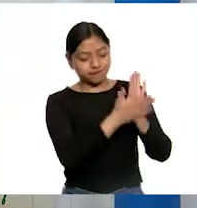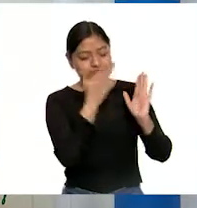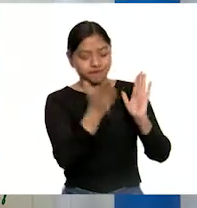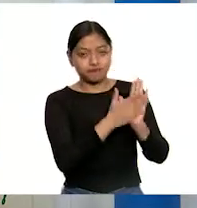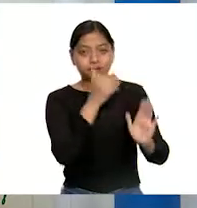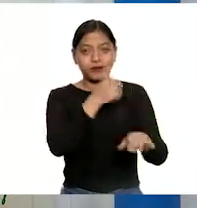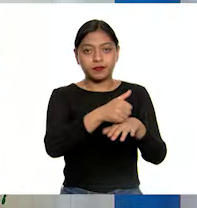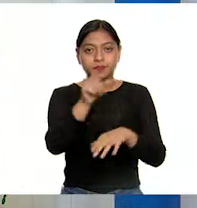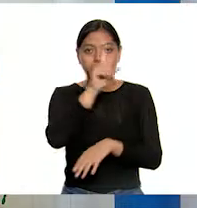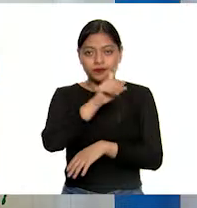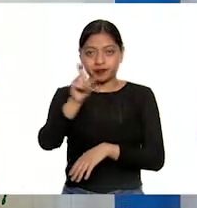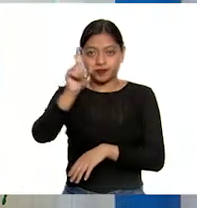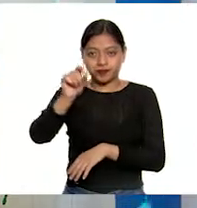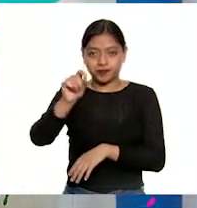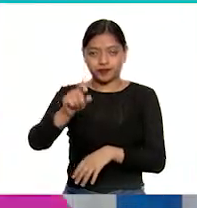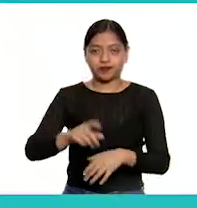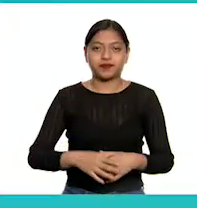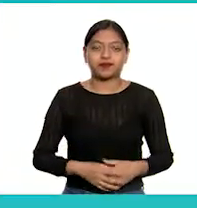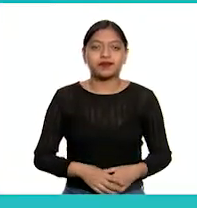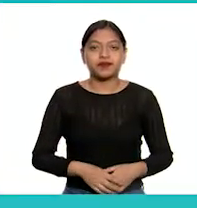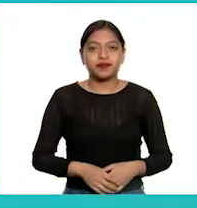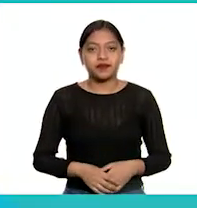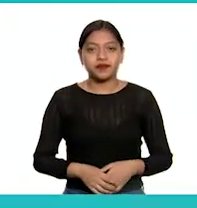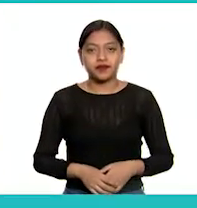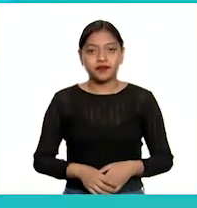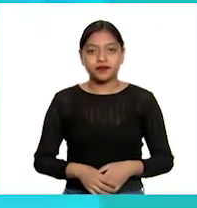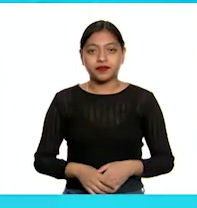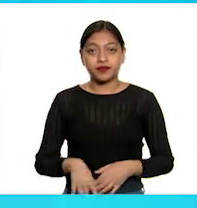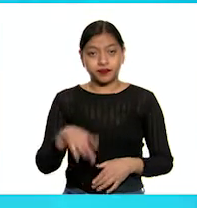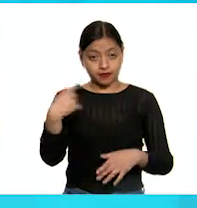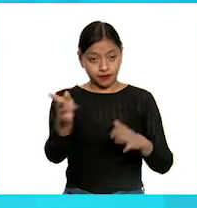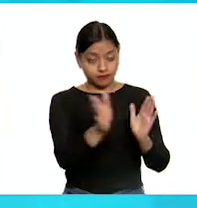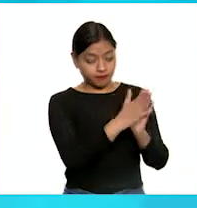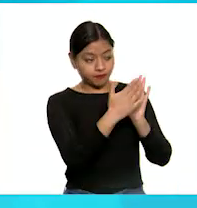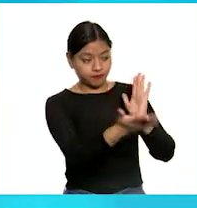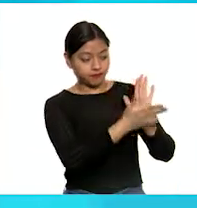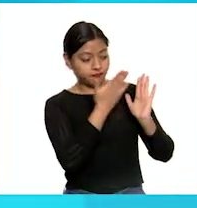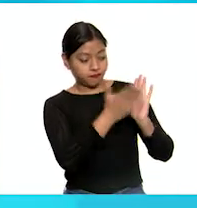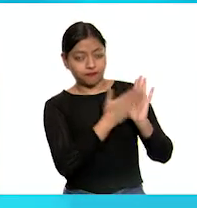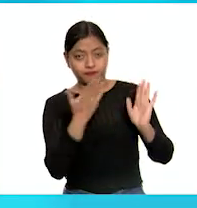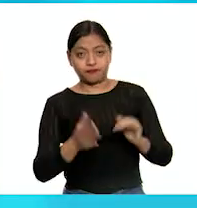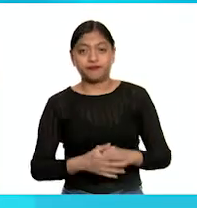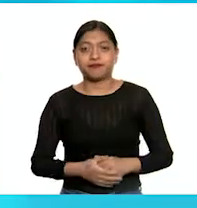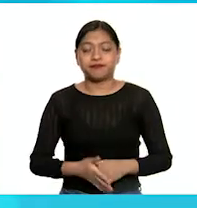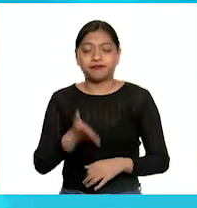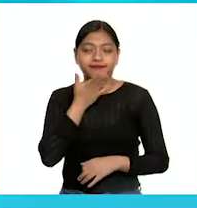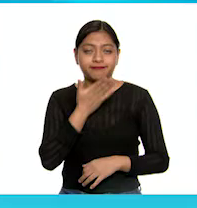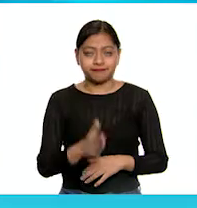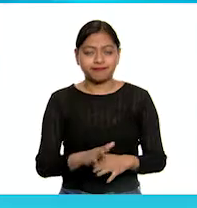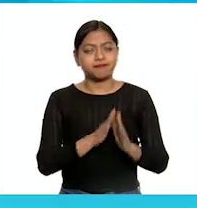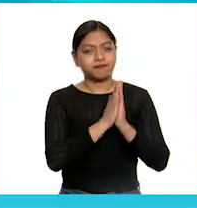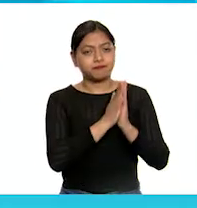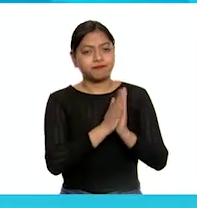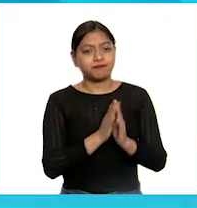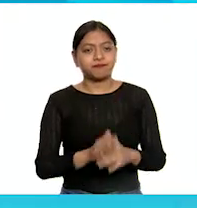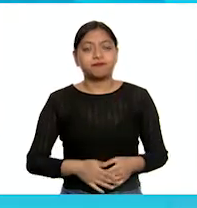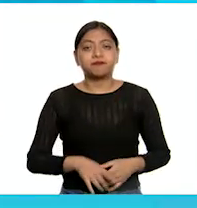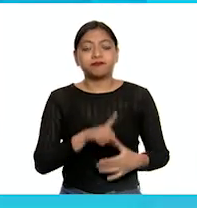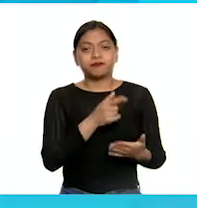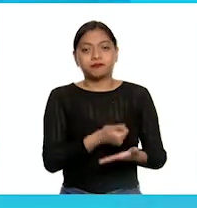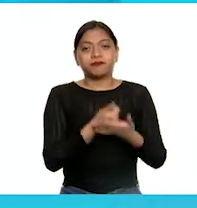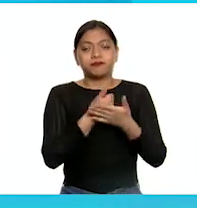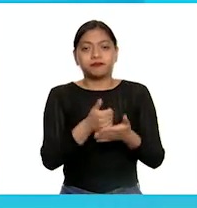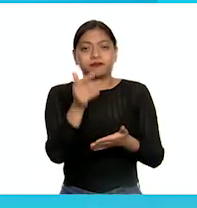en la página 120, por favor, Pili. 120, aquí Niños, estoy. preparen su libro, ahí lo tenemos. Te voy a pedir que solamente me